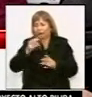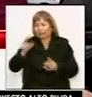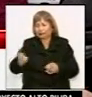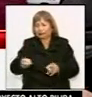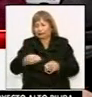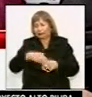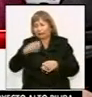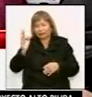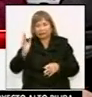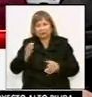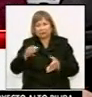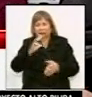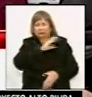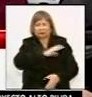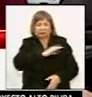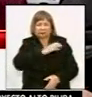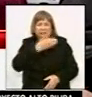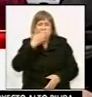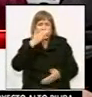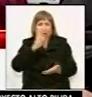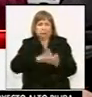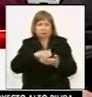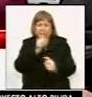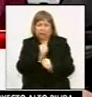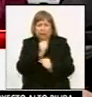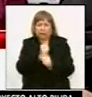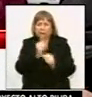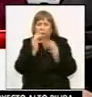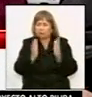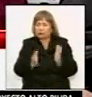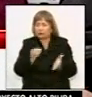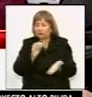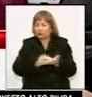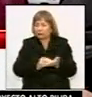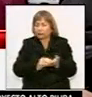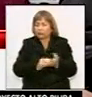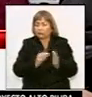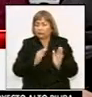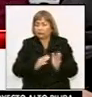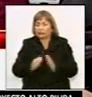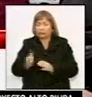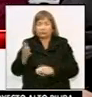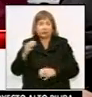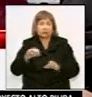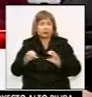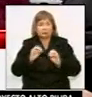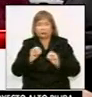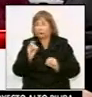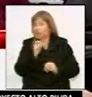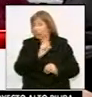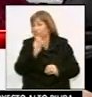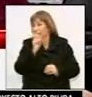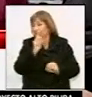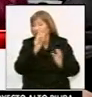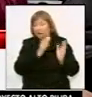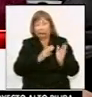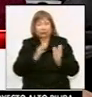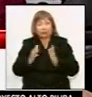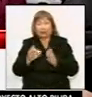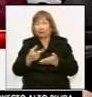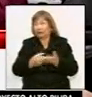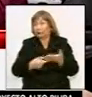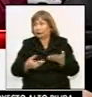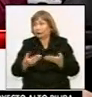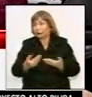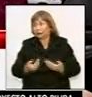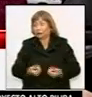paso al costado por el comportamiento de malos funcionarios, que además es un proceso que fue al SEACE, no es un proceso de contratación